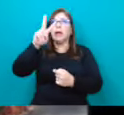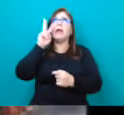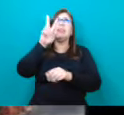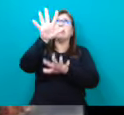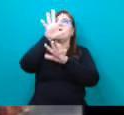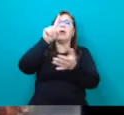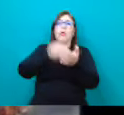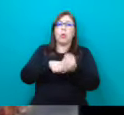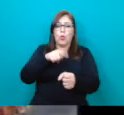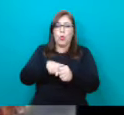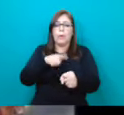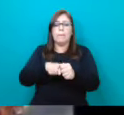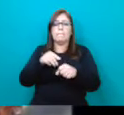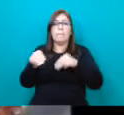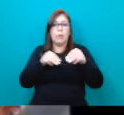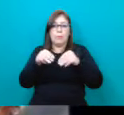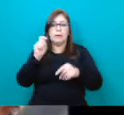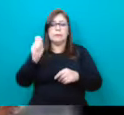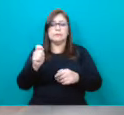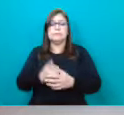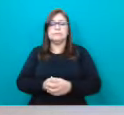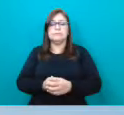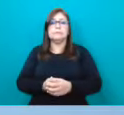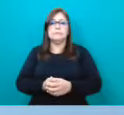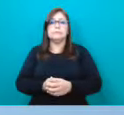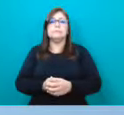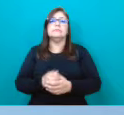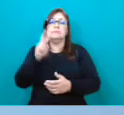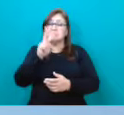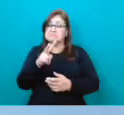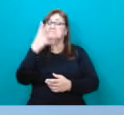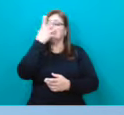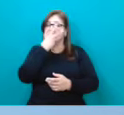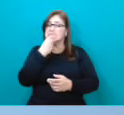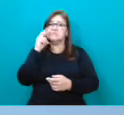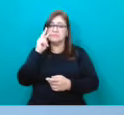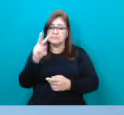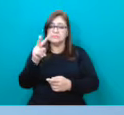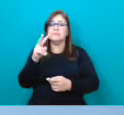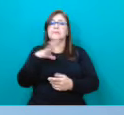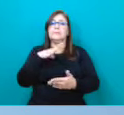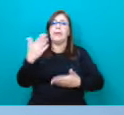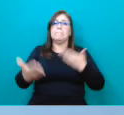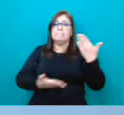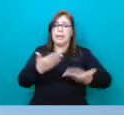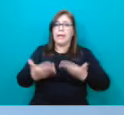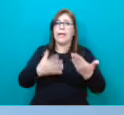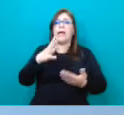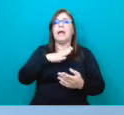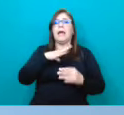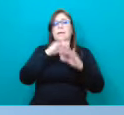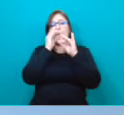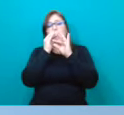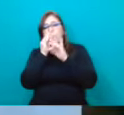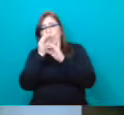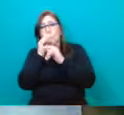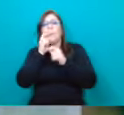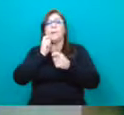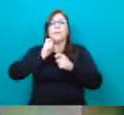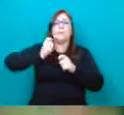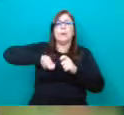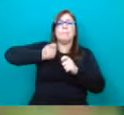multicolor y de gran movimiento. La verdad es que es bellísimo verlo. El baile está acompañado de la música de